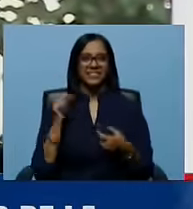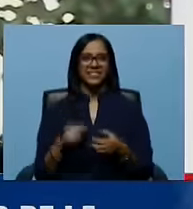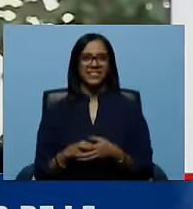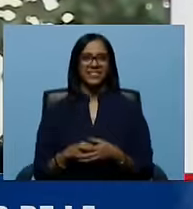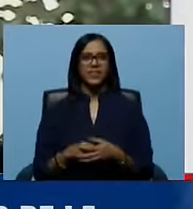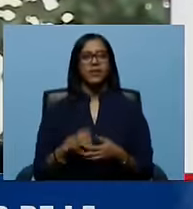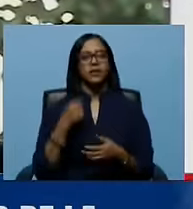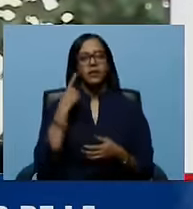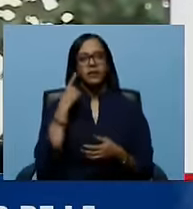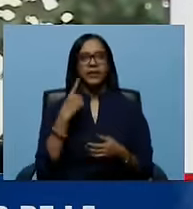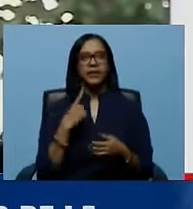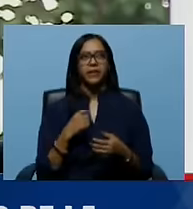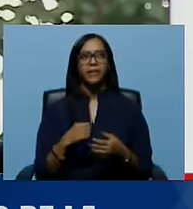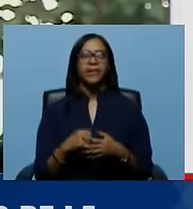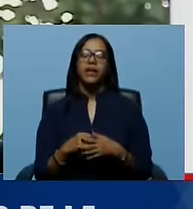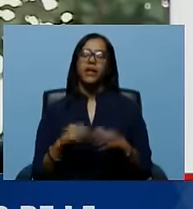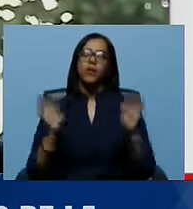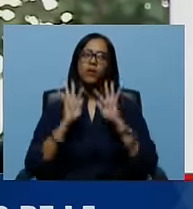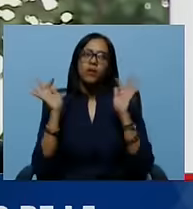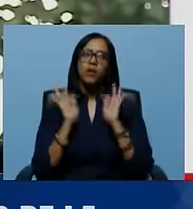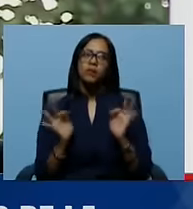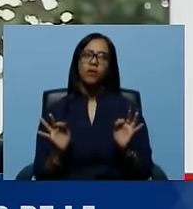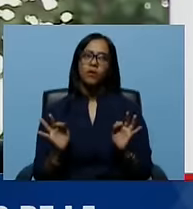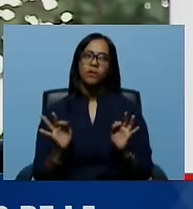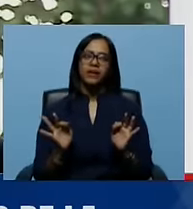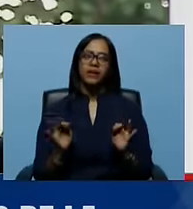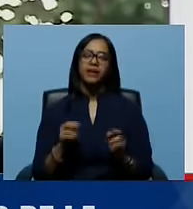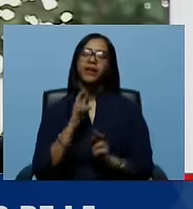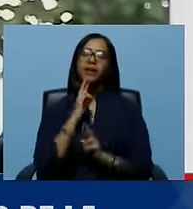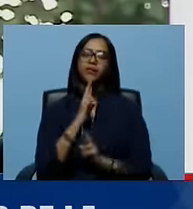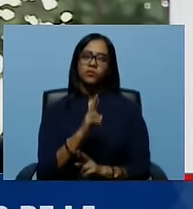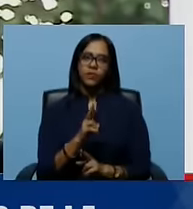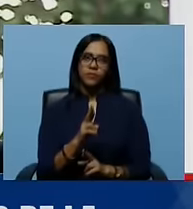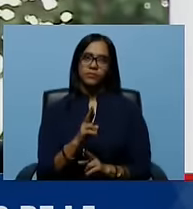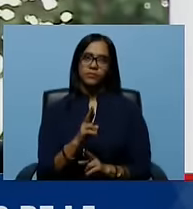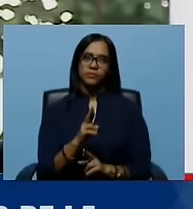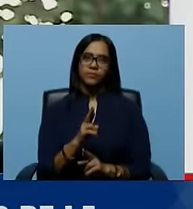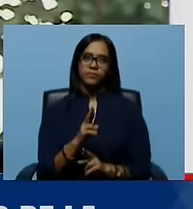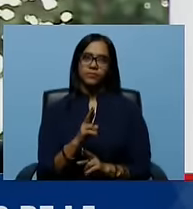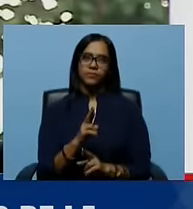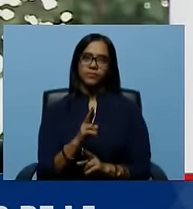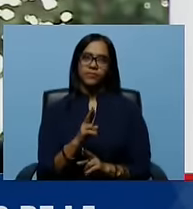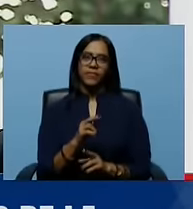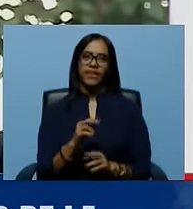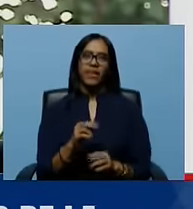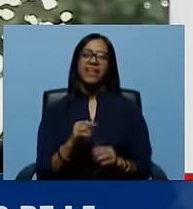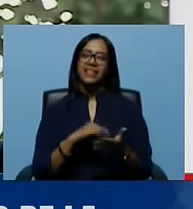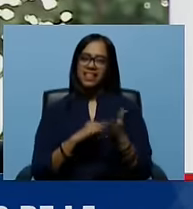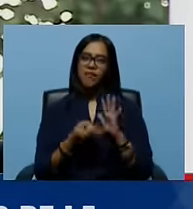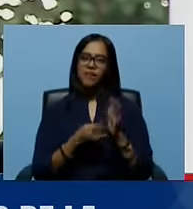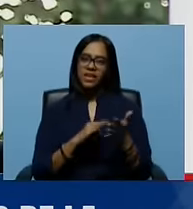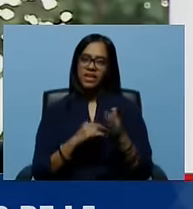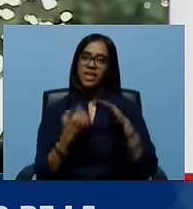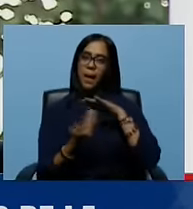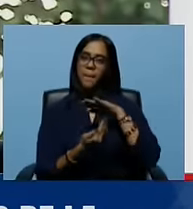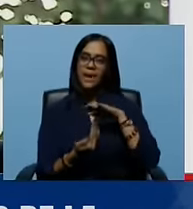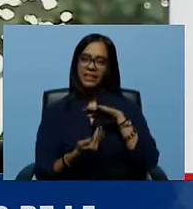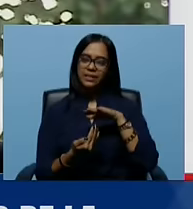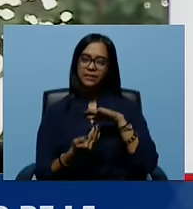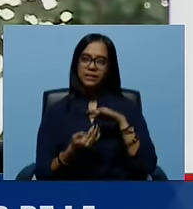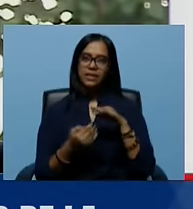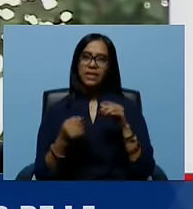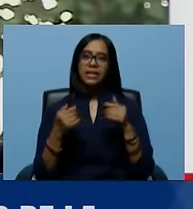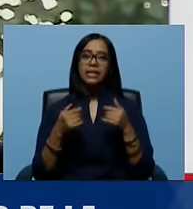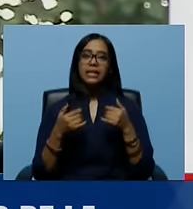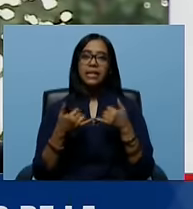Miren, es una metodología que da resultados. Definir en vértices las líneas de